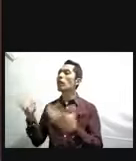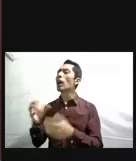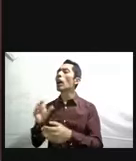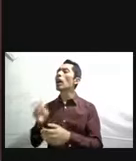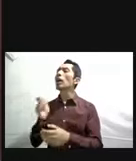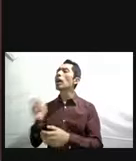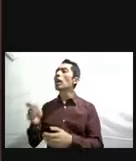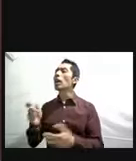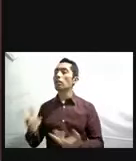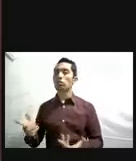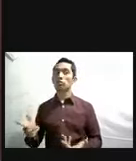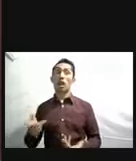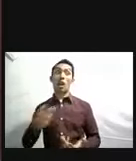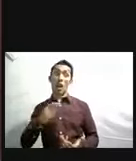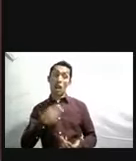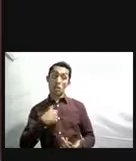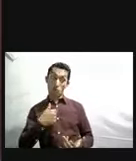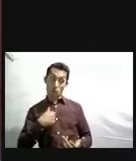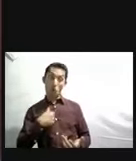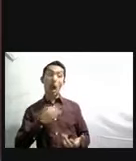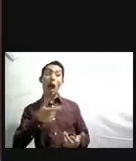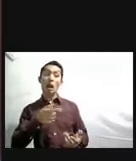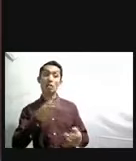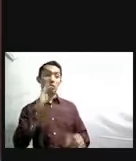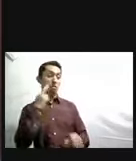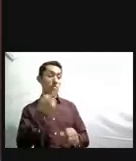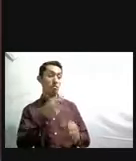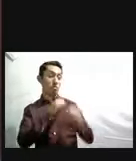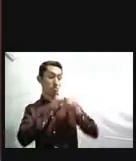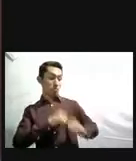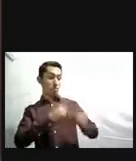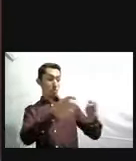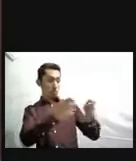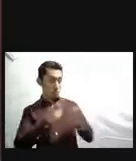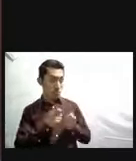cargo público o de un cargo en un grupo, en un equipo,